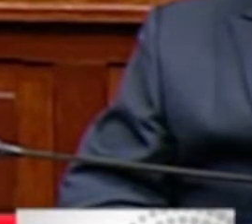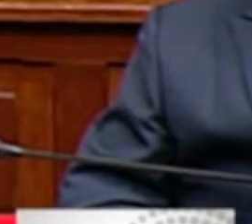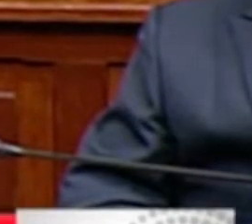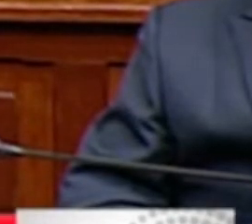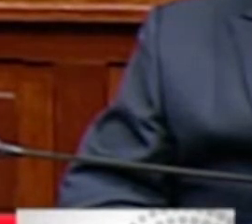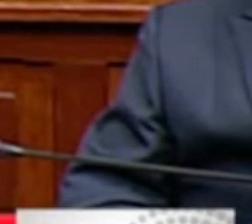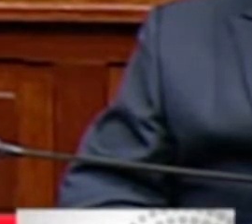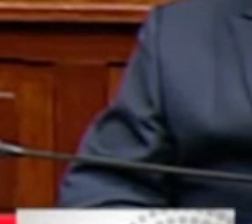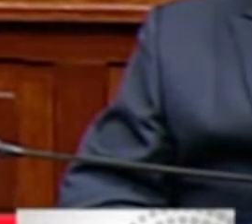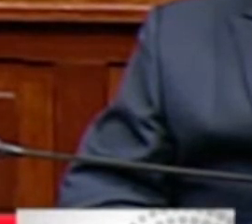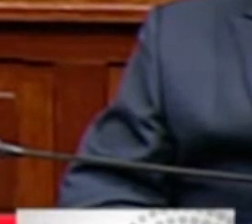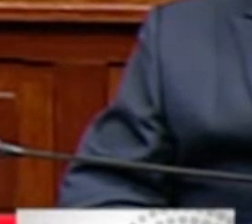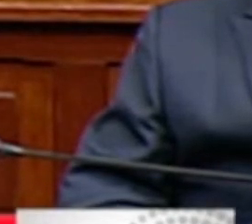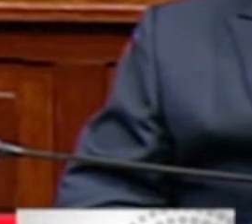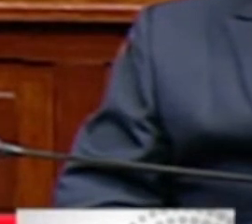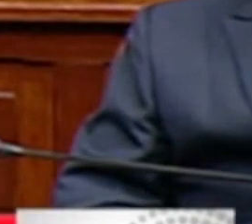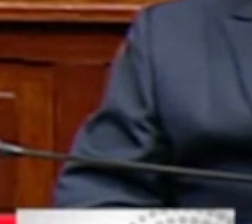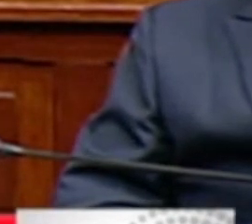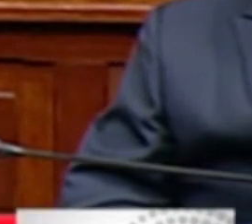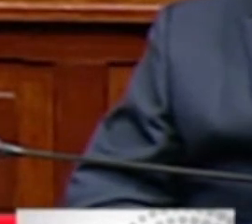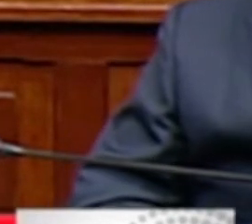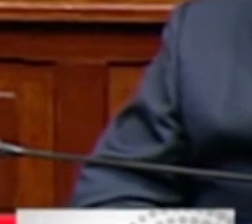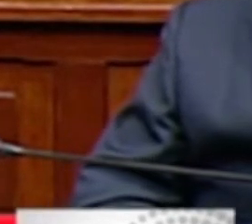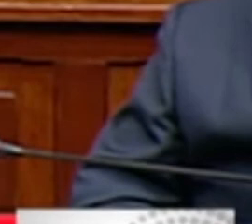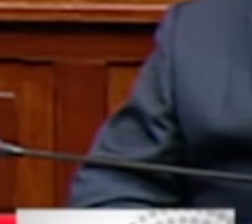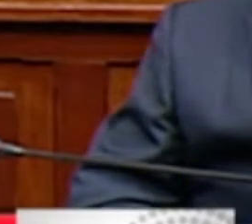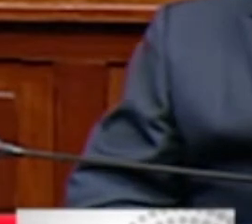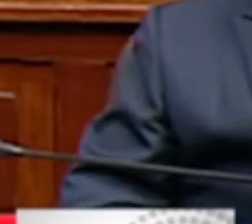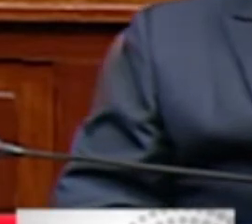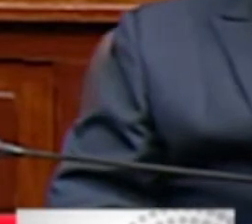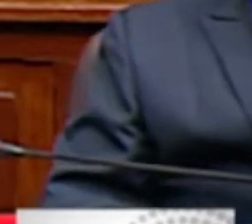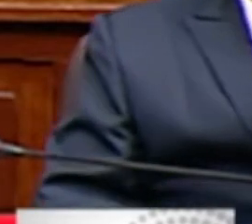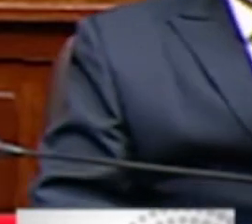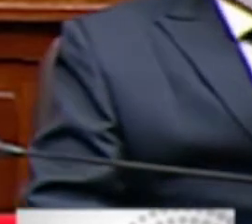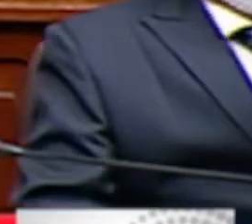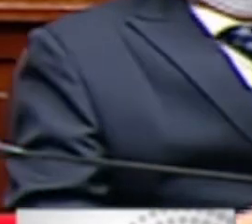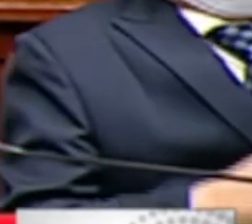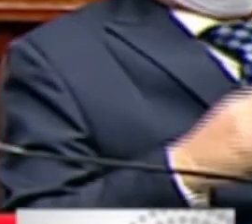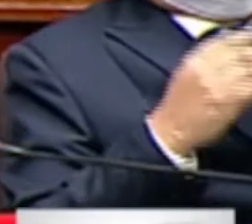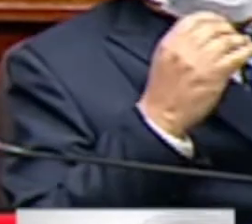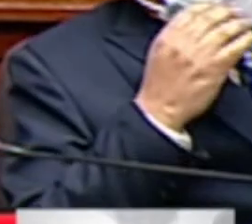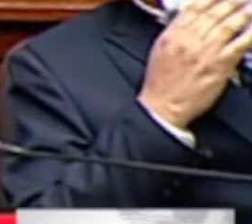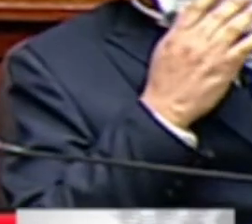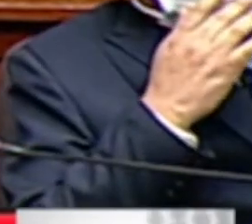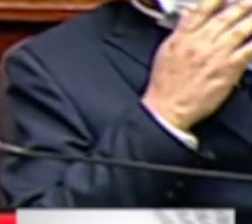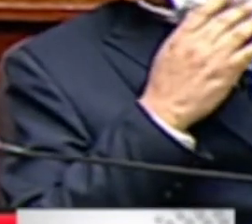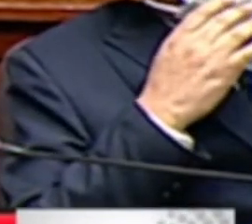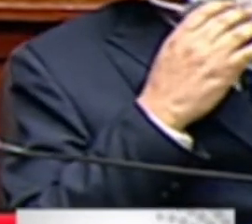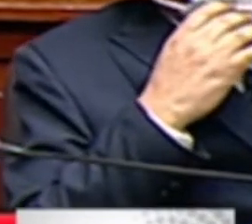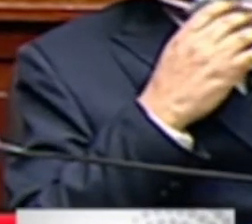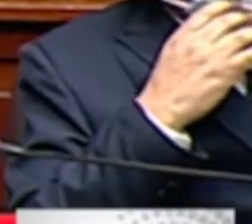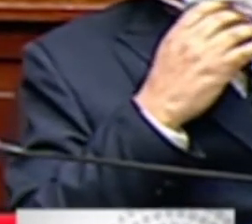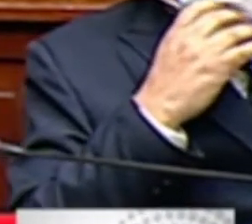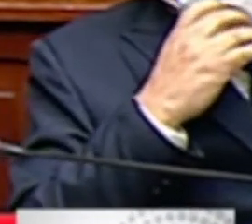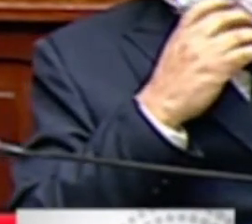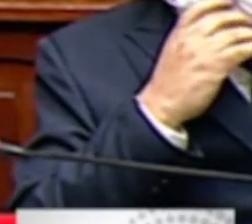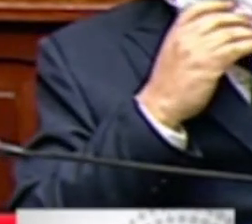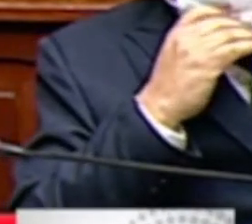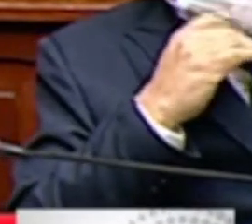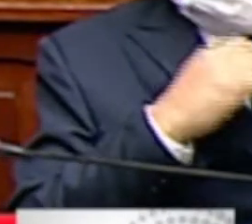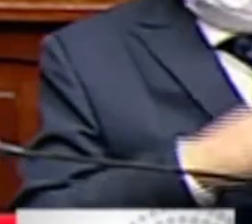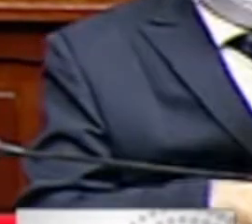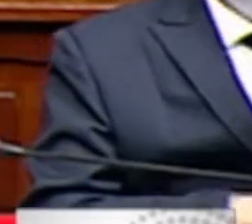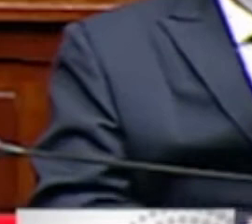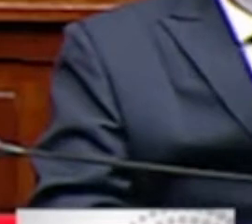congresistas. Provengo de las canteras del sindicalismo y hoy quiero saludar a todos mis hermanos que conforman los